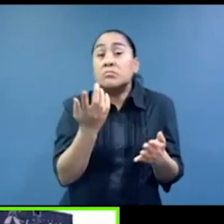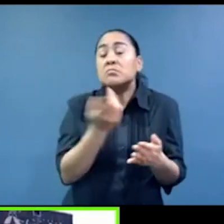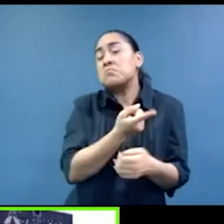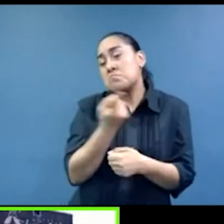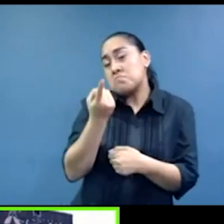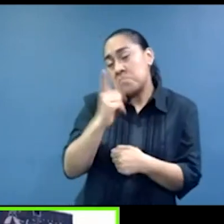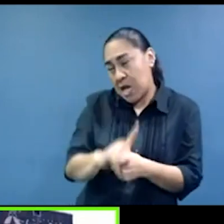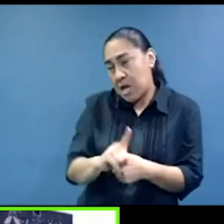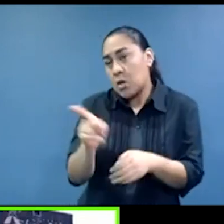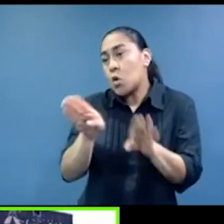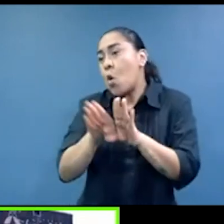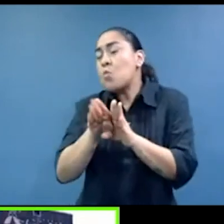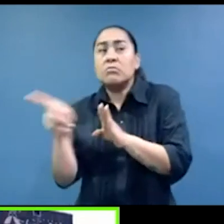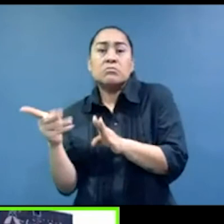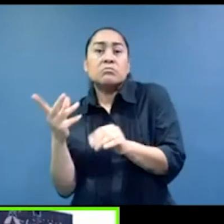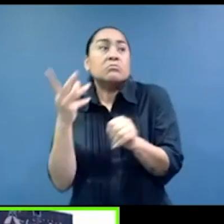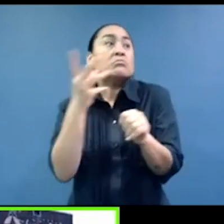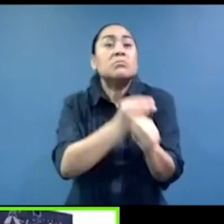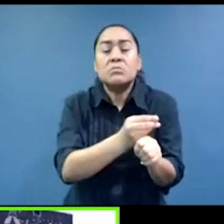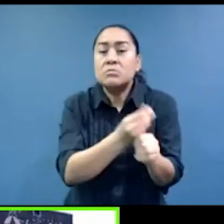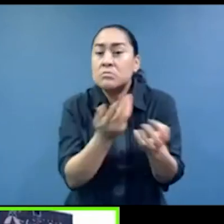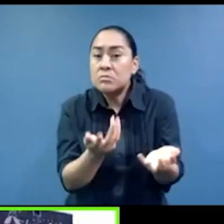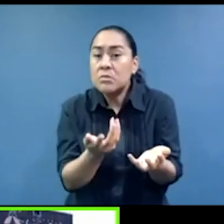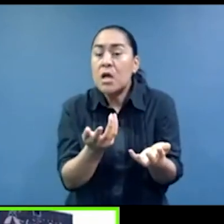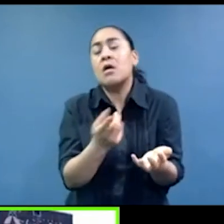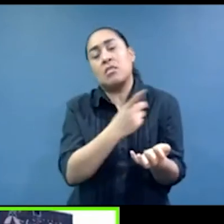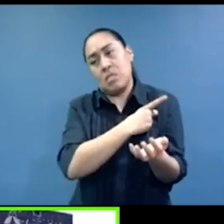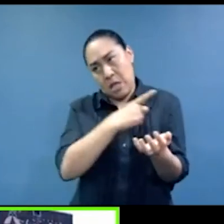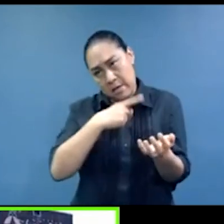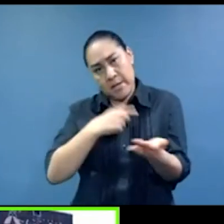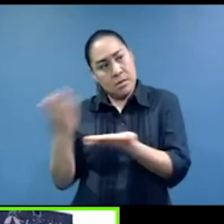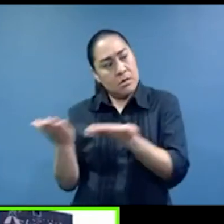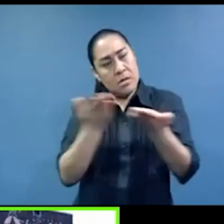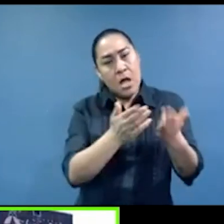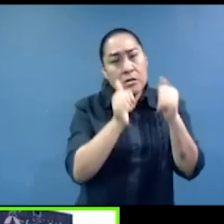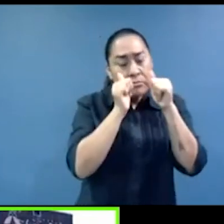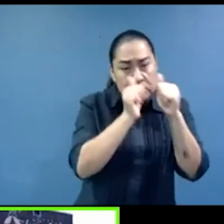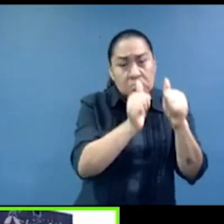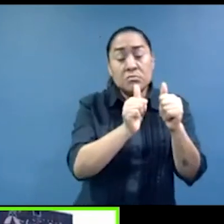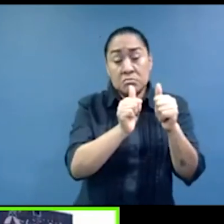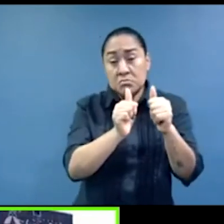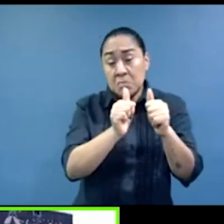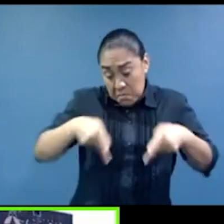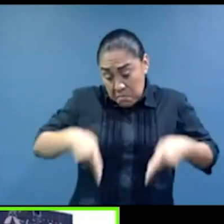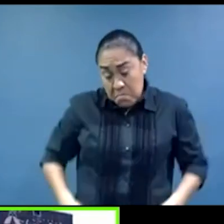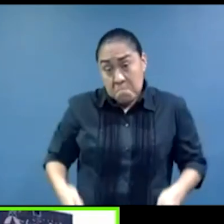la reparación le dé acceso de ser necesario a la reproducción asistida. Y